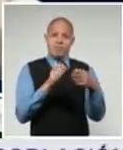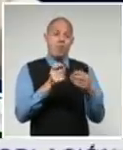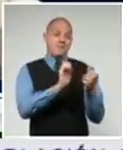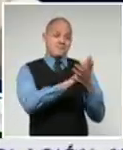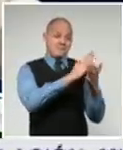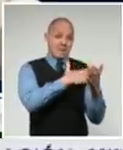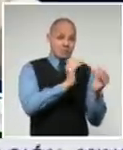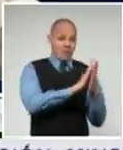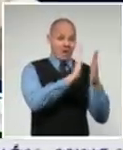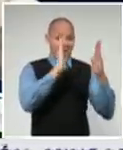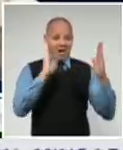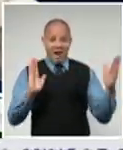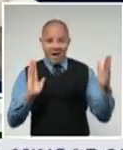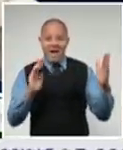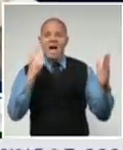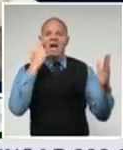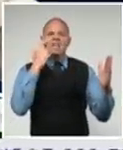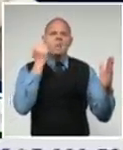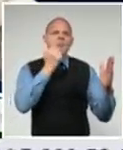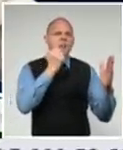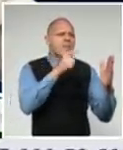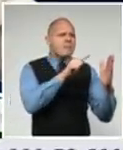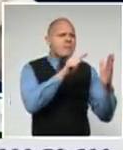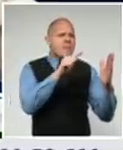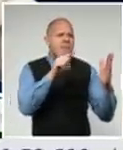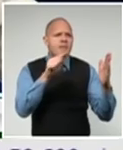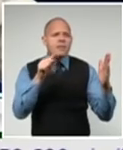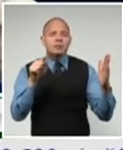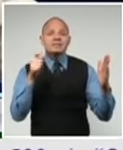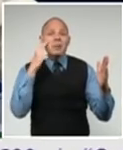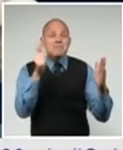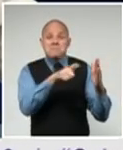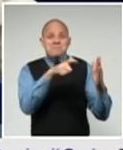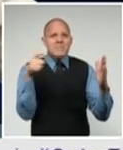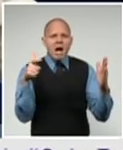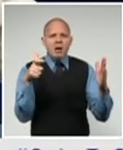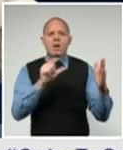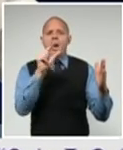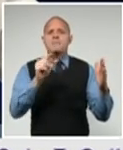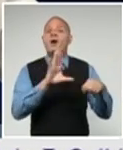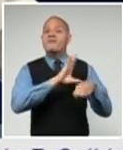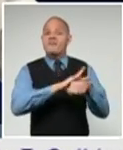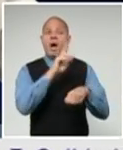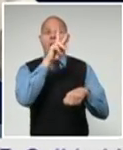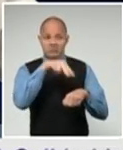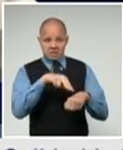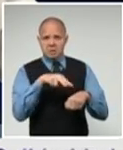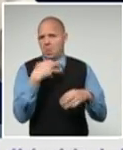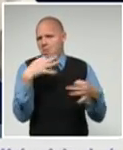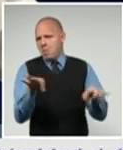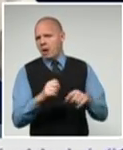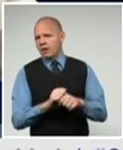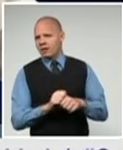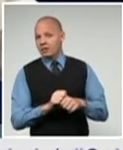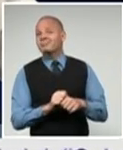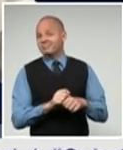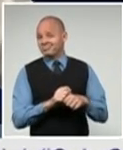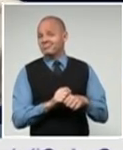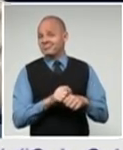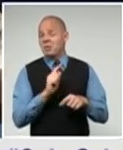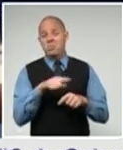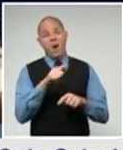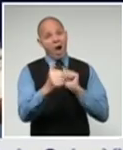60,7% de todas las personas diagnosticadas en Cuba han estado sin síntomas ninguno en el momento que se ha hecho el